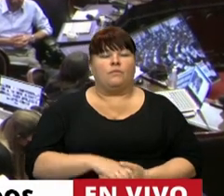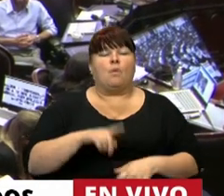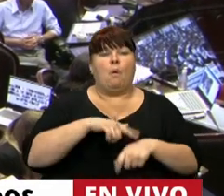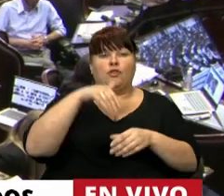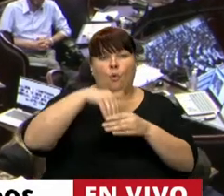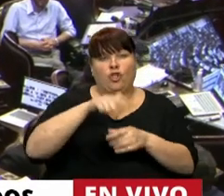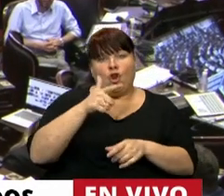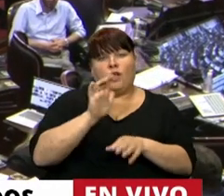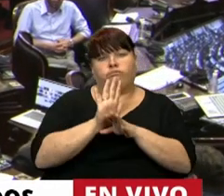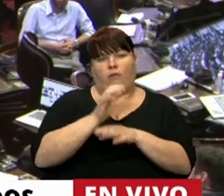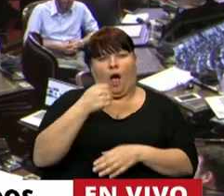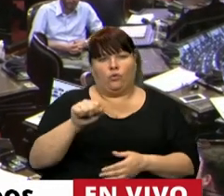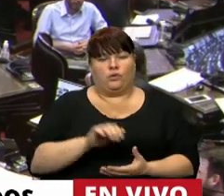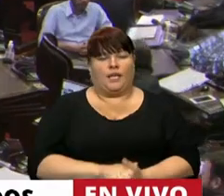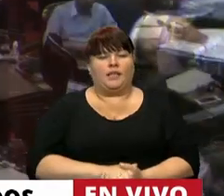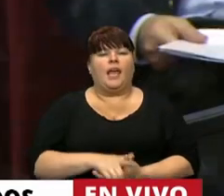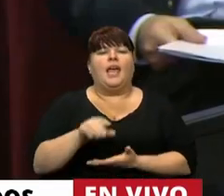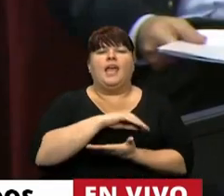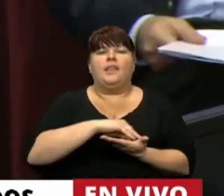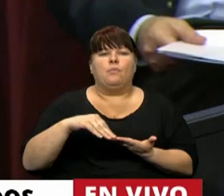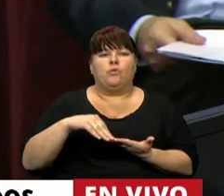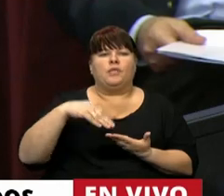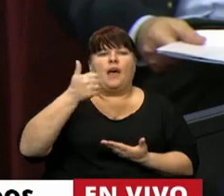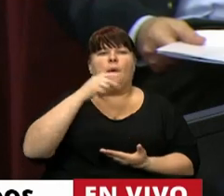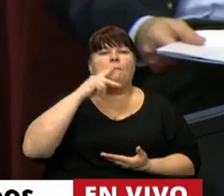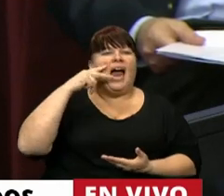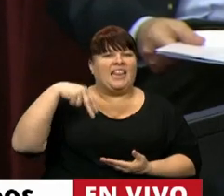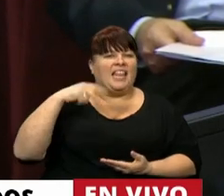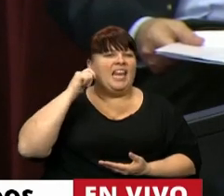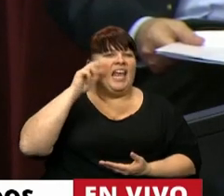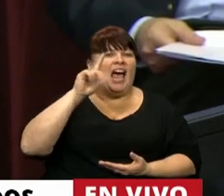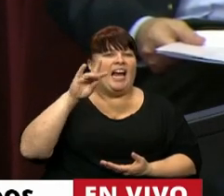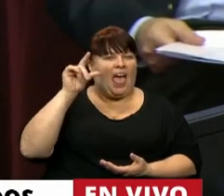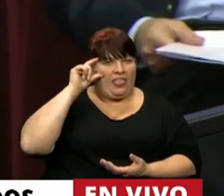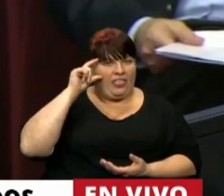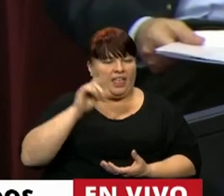Ausente a la hora de votar. Diputado Martín Grande.